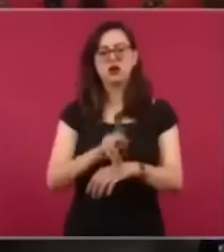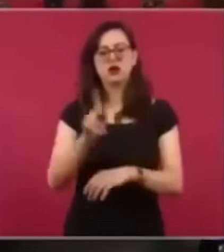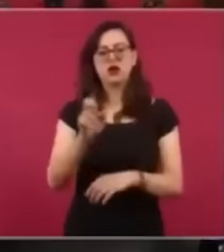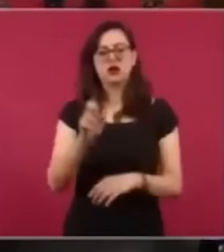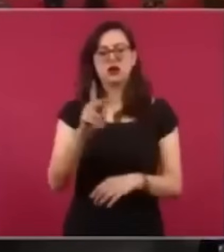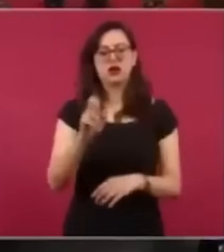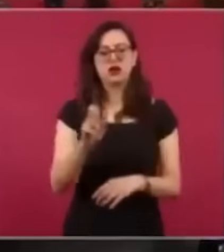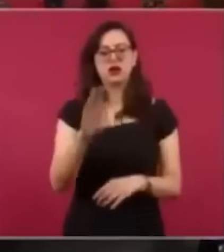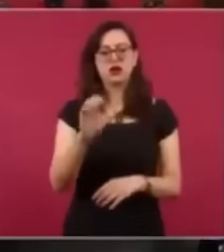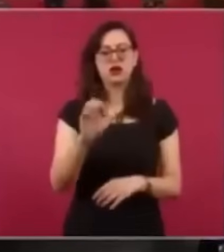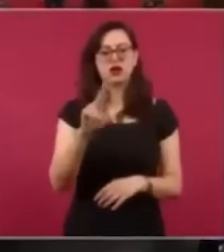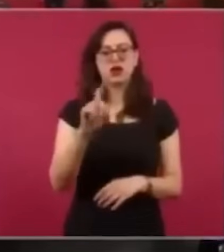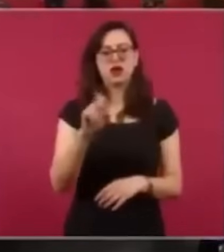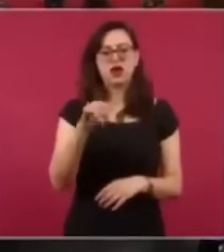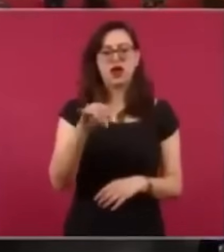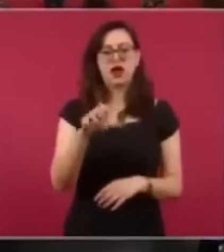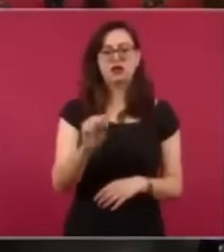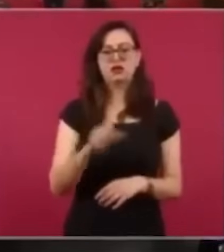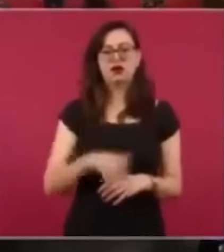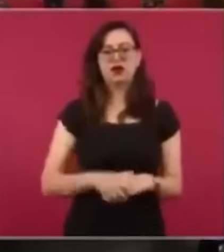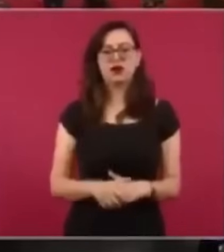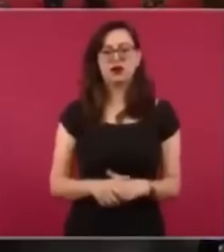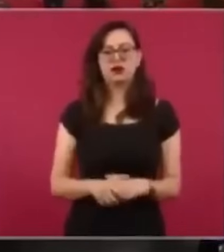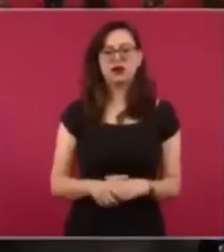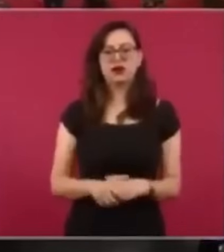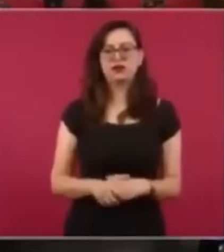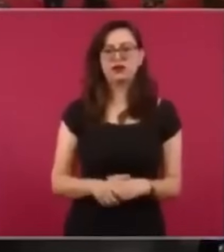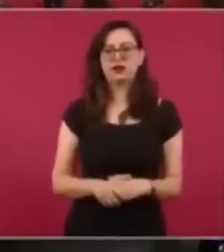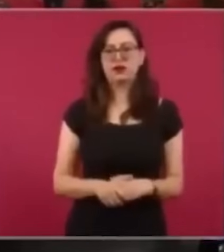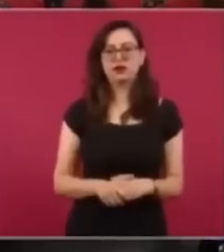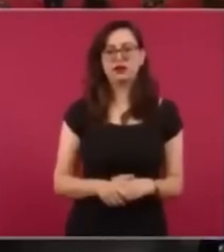Cárdenas, que gritan